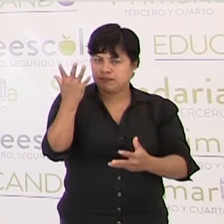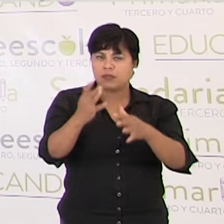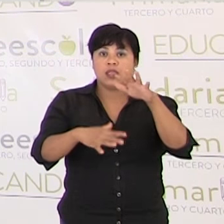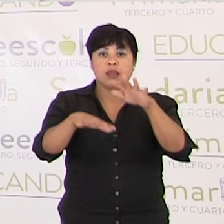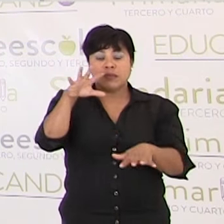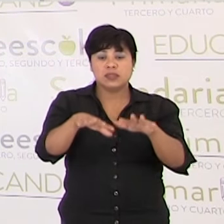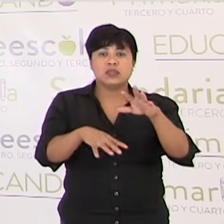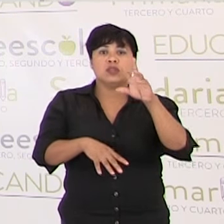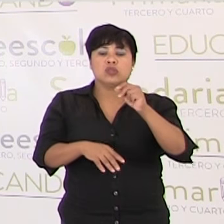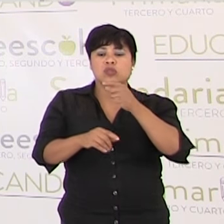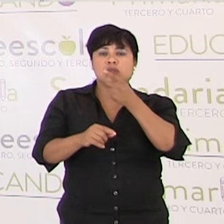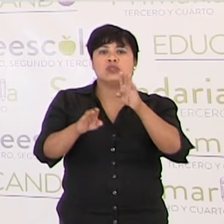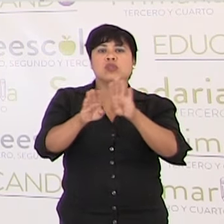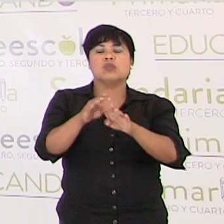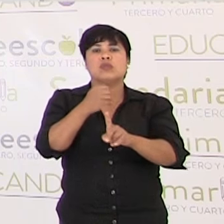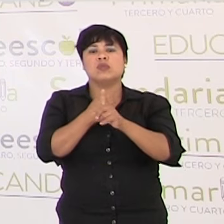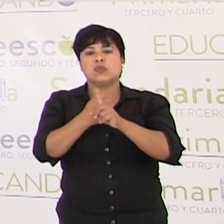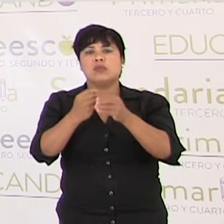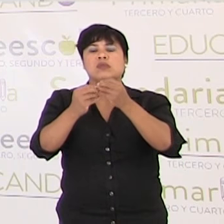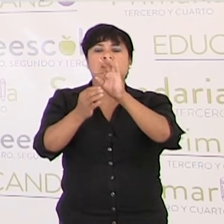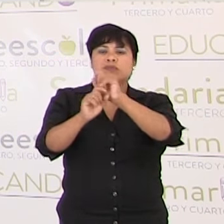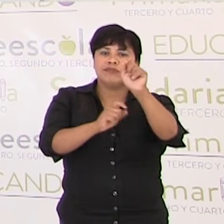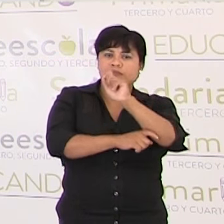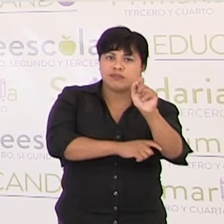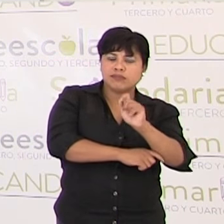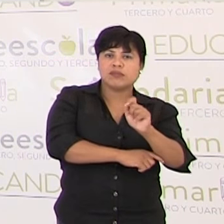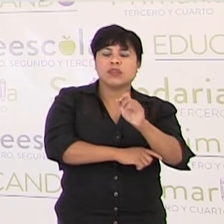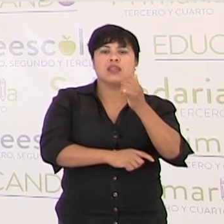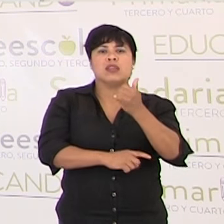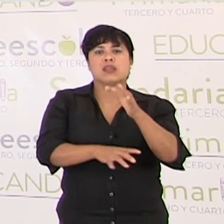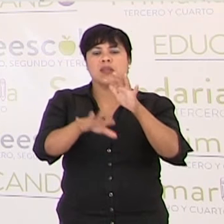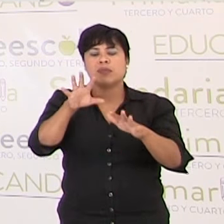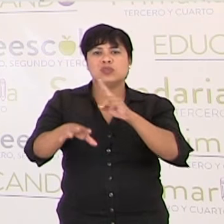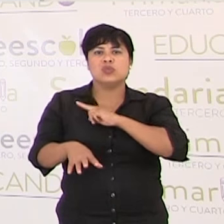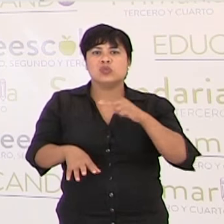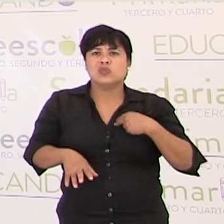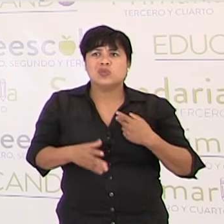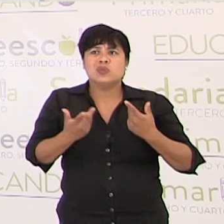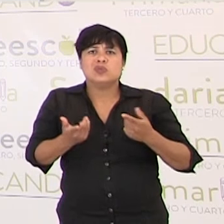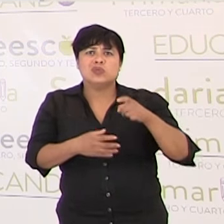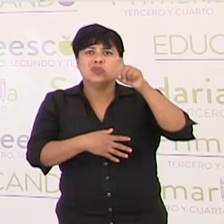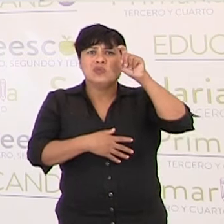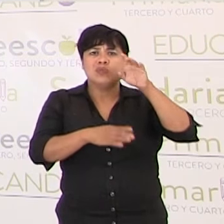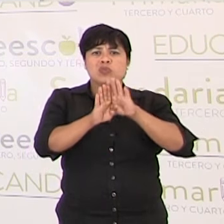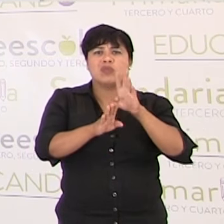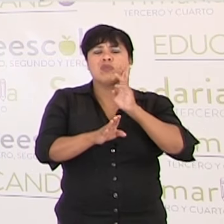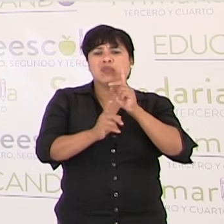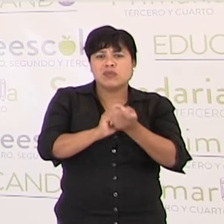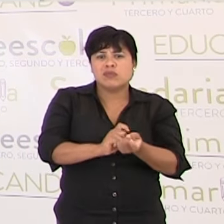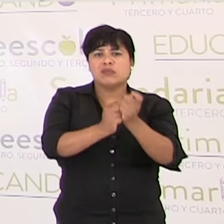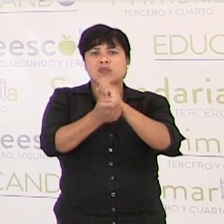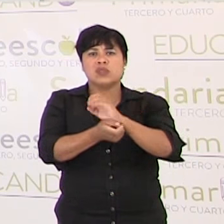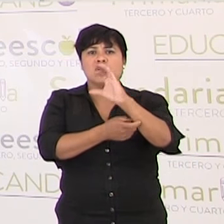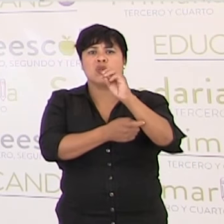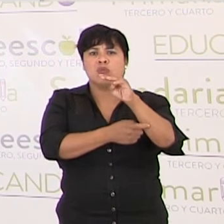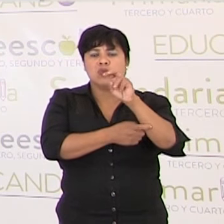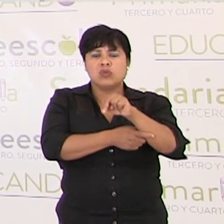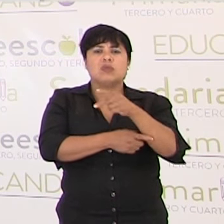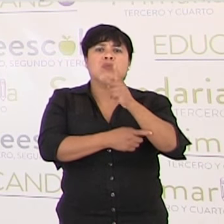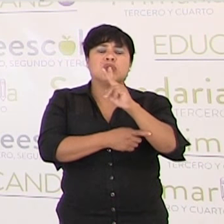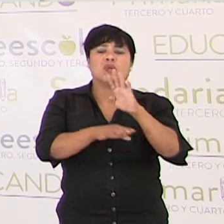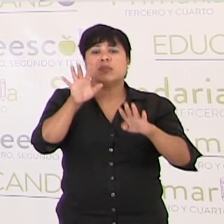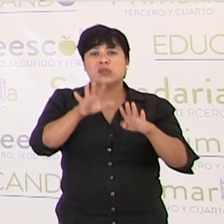nos plantean un problema o nos ponen una expresión algebraica y de repente nos dicen, a ver, tradúcelo al lenguaje común,